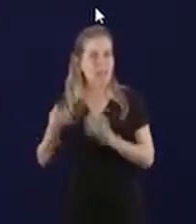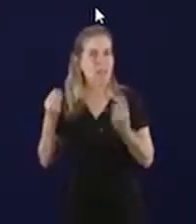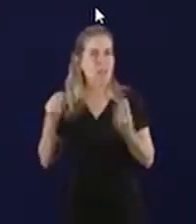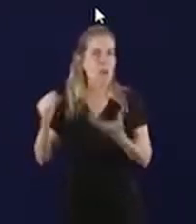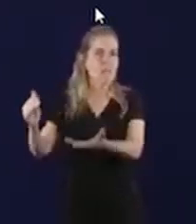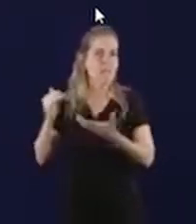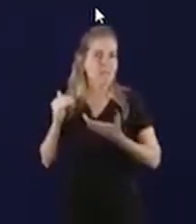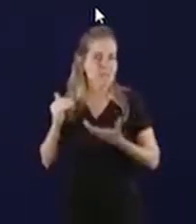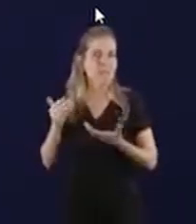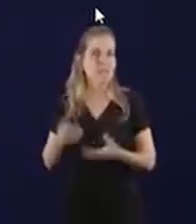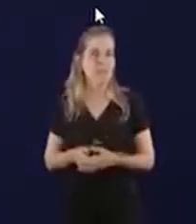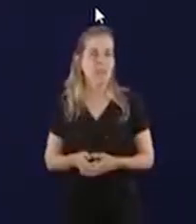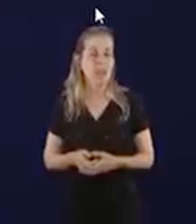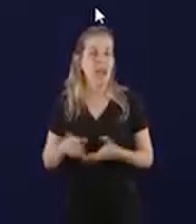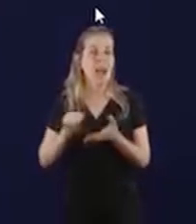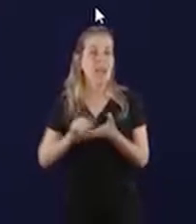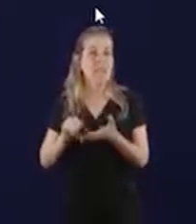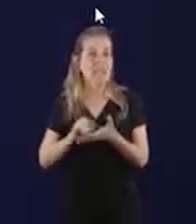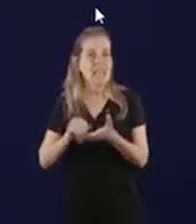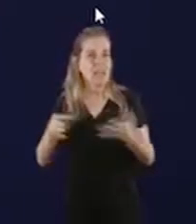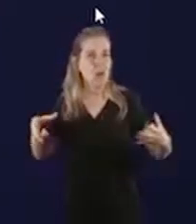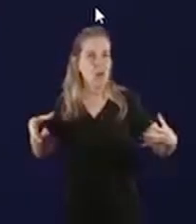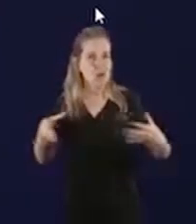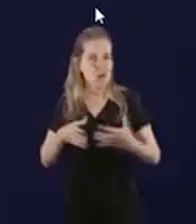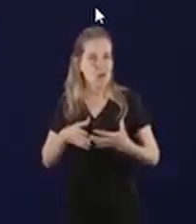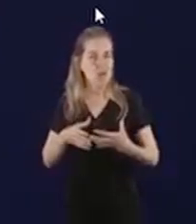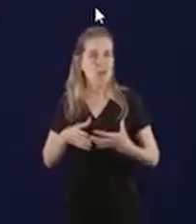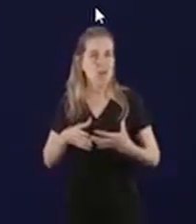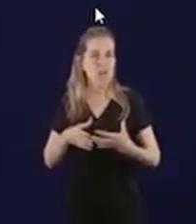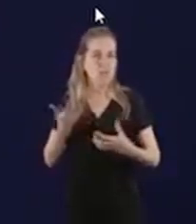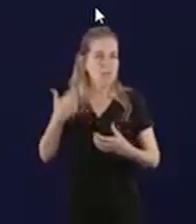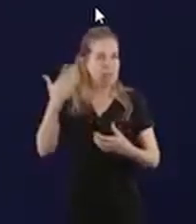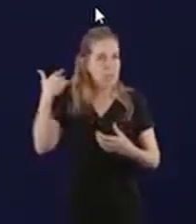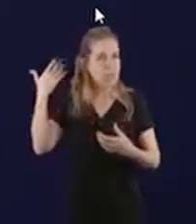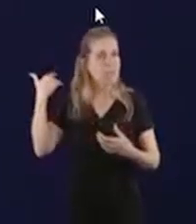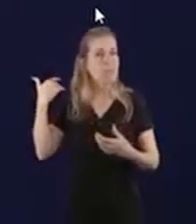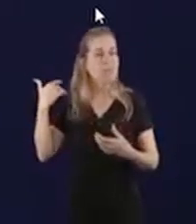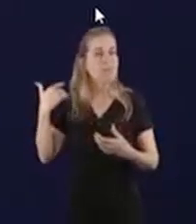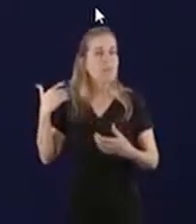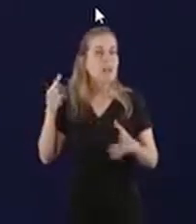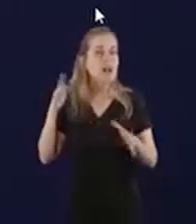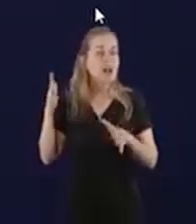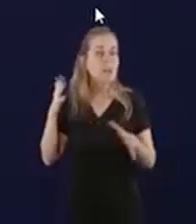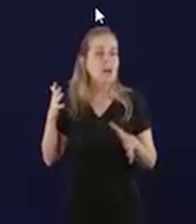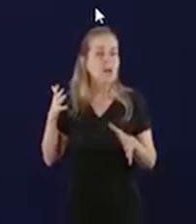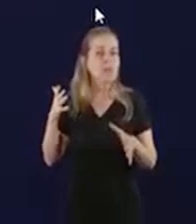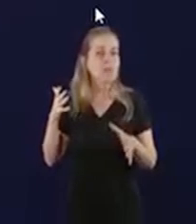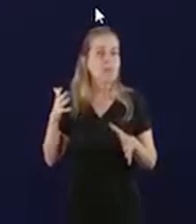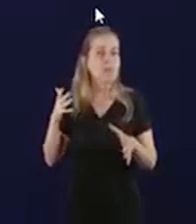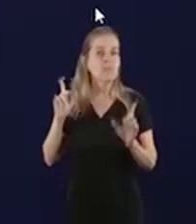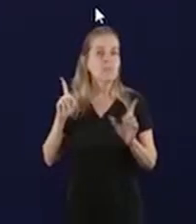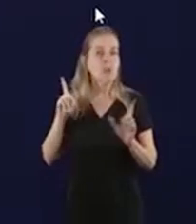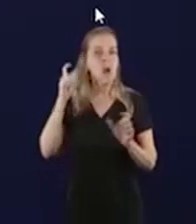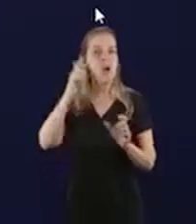administración En aquel momento con los tal vez el el exabrupto de de Axel